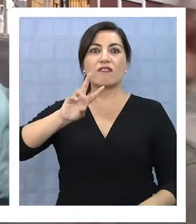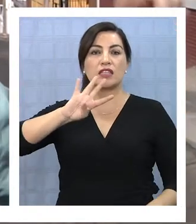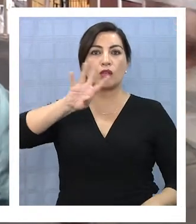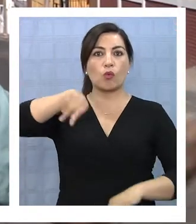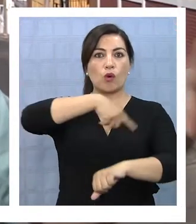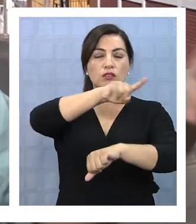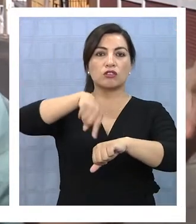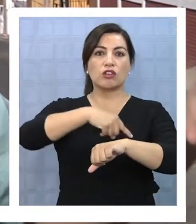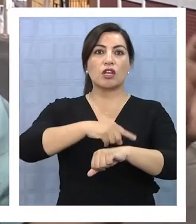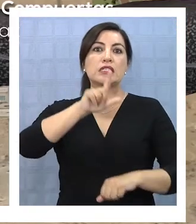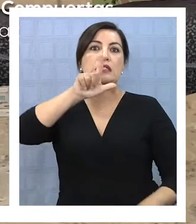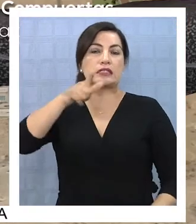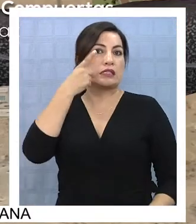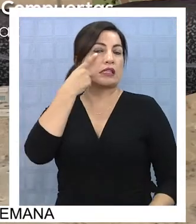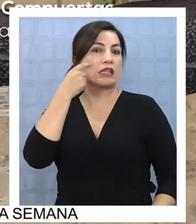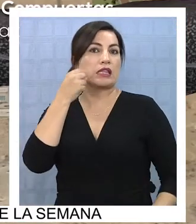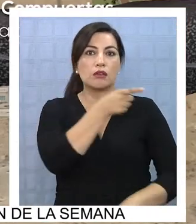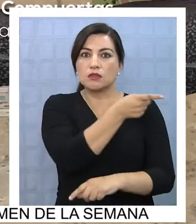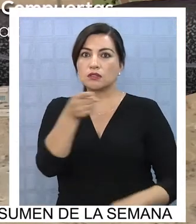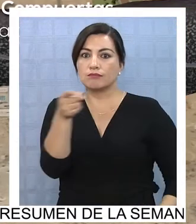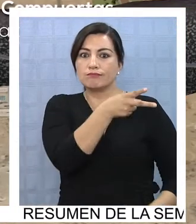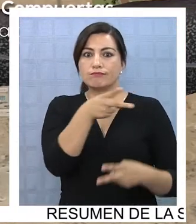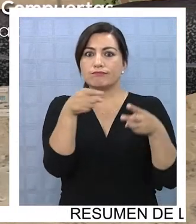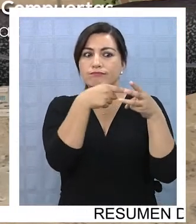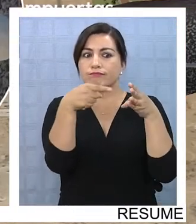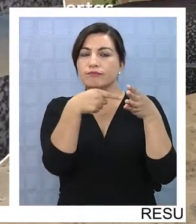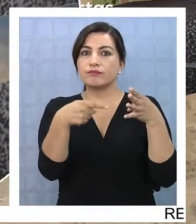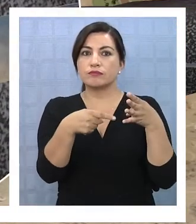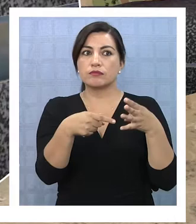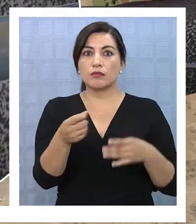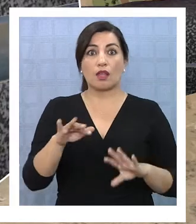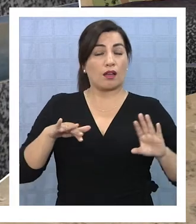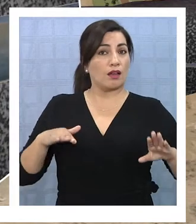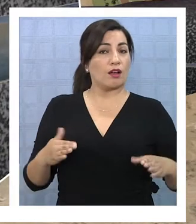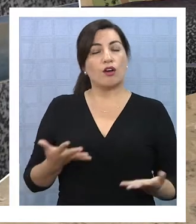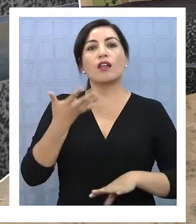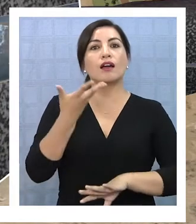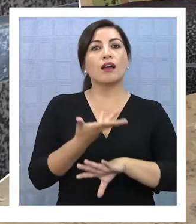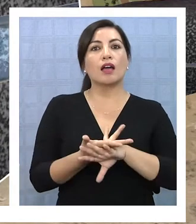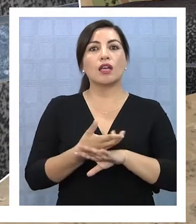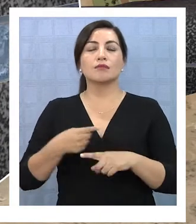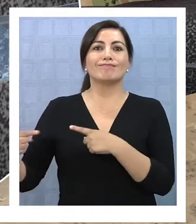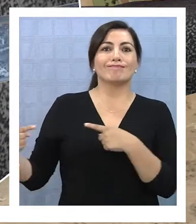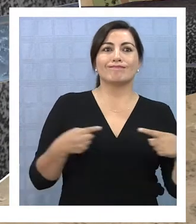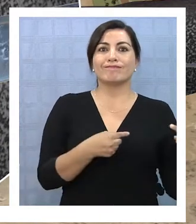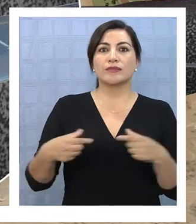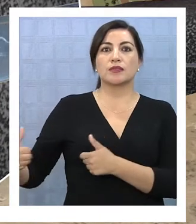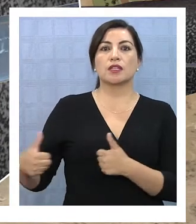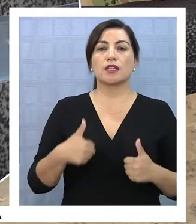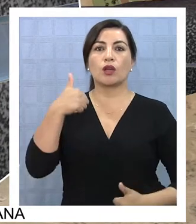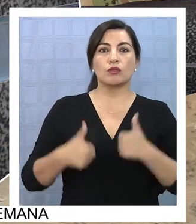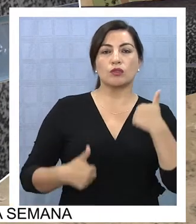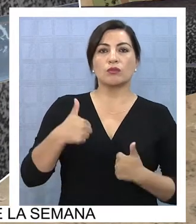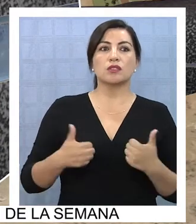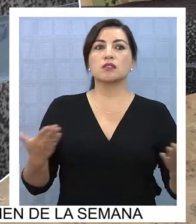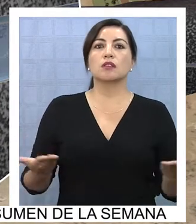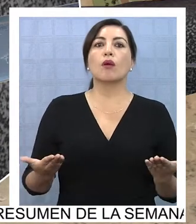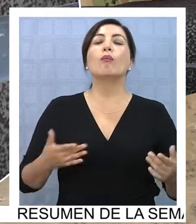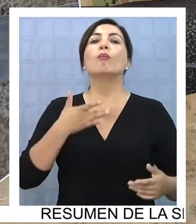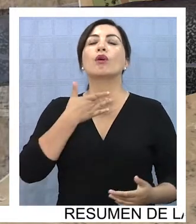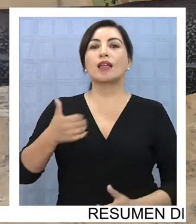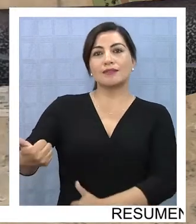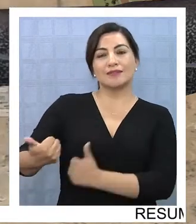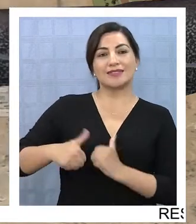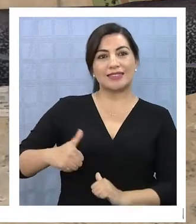horas, 7 días de la semana desde recursos limpios. Hoy en día existe una gran competencia en este tipo de proyectos debido a los